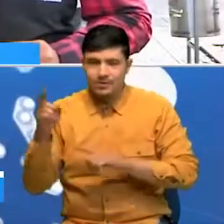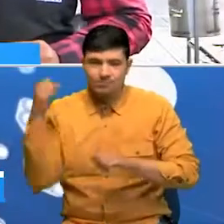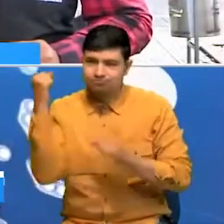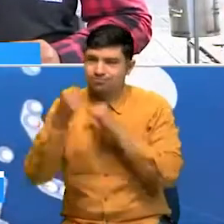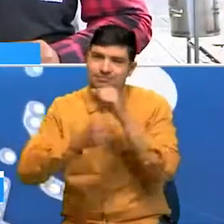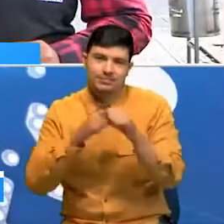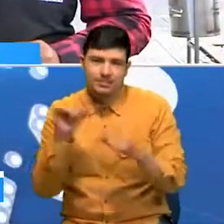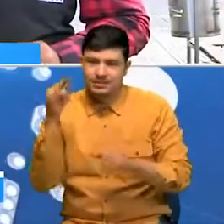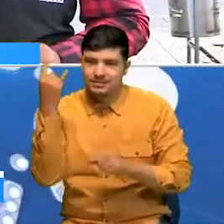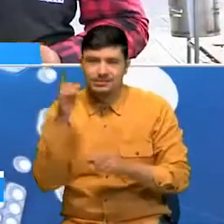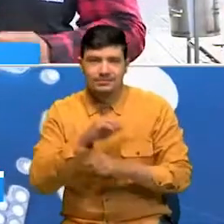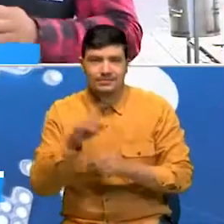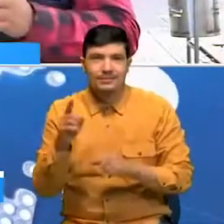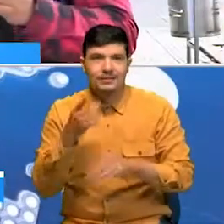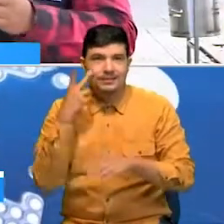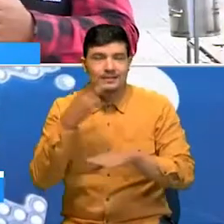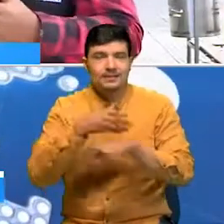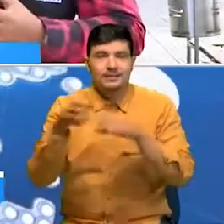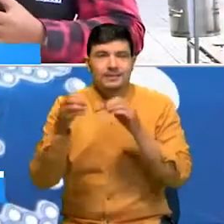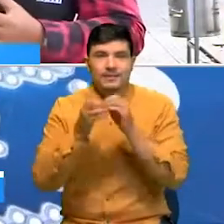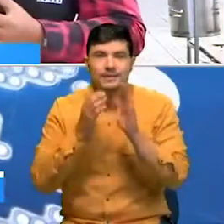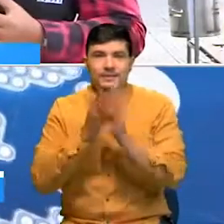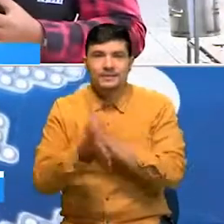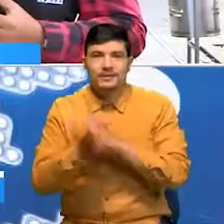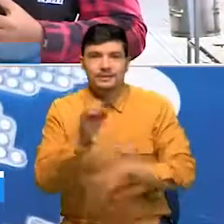compañero me despido de cúcuta continúen con más información en estudio buenas tardes